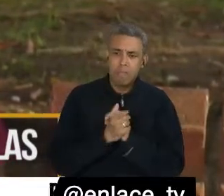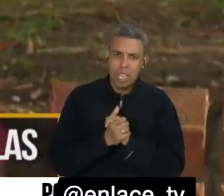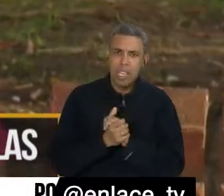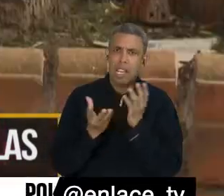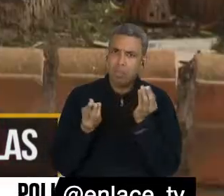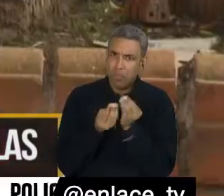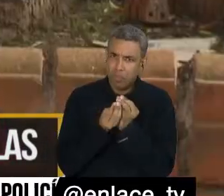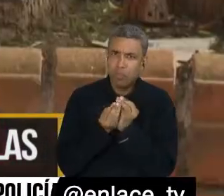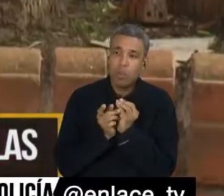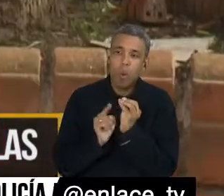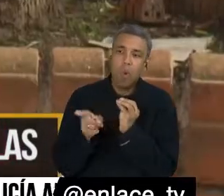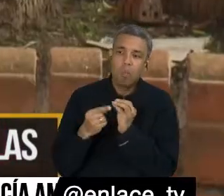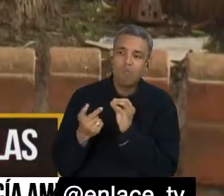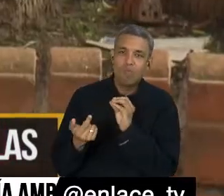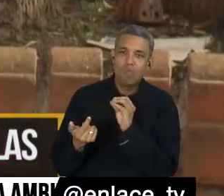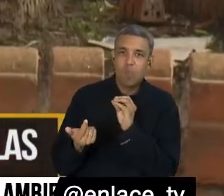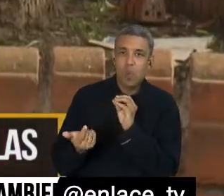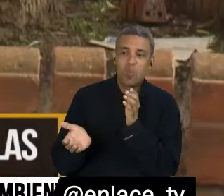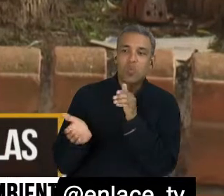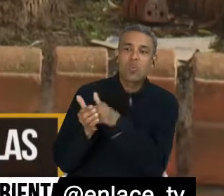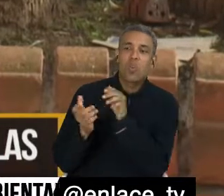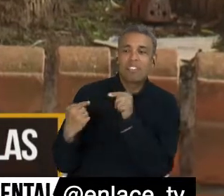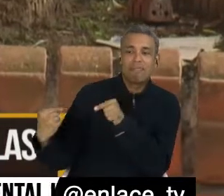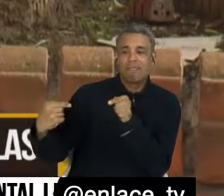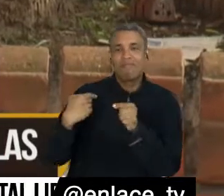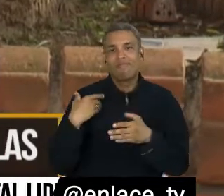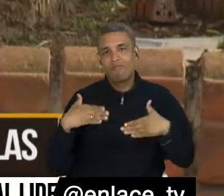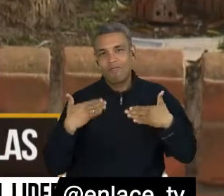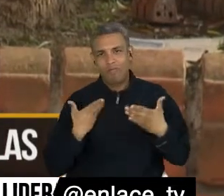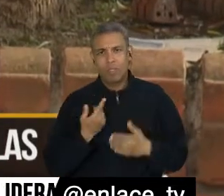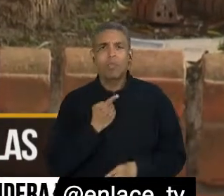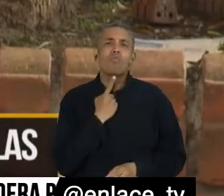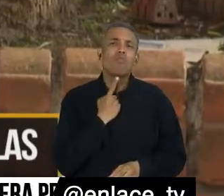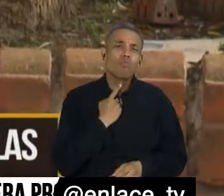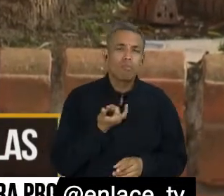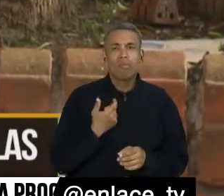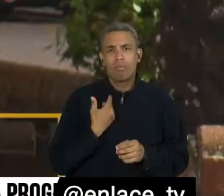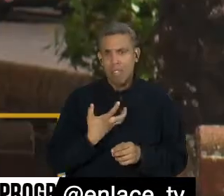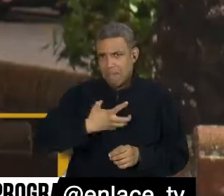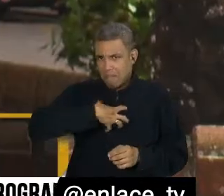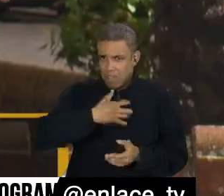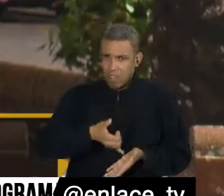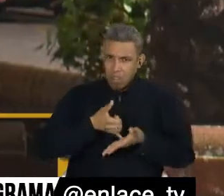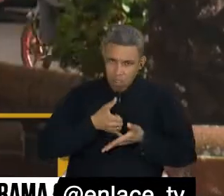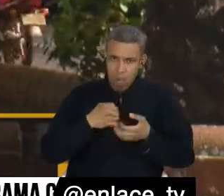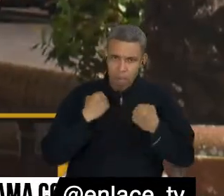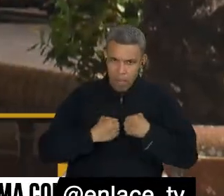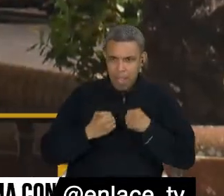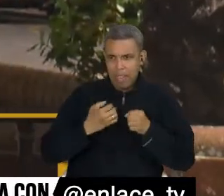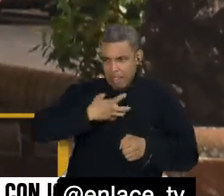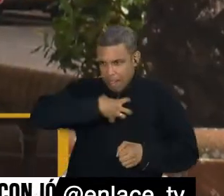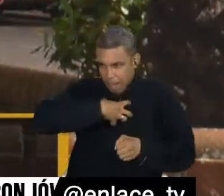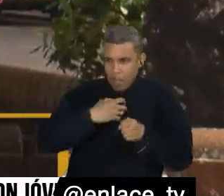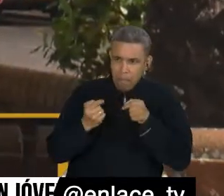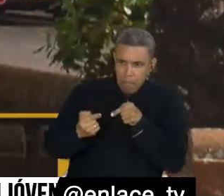contra ellas. Para mí, pues, me gustó participar en la Copa Milo. Fue